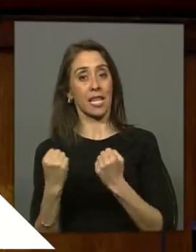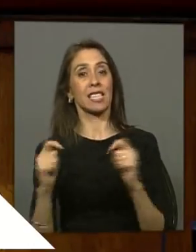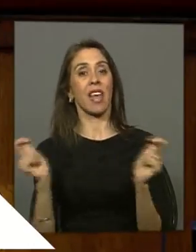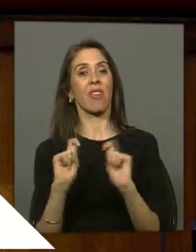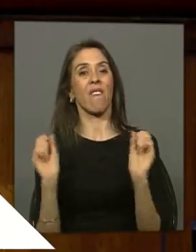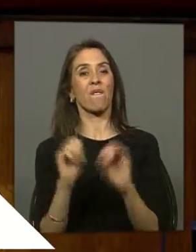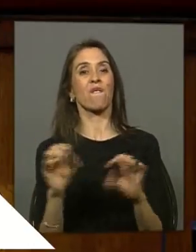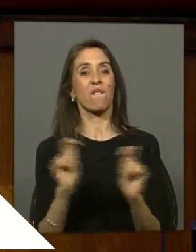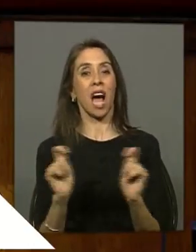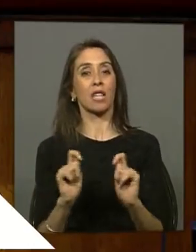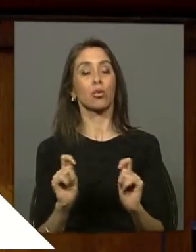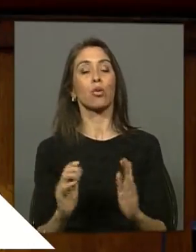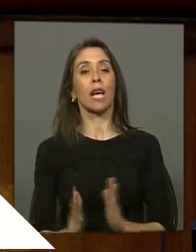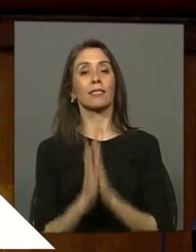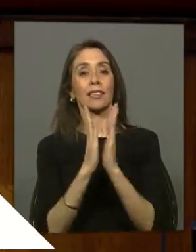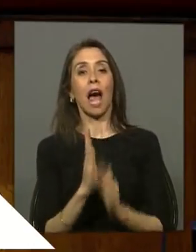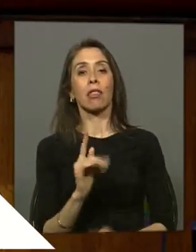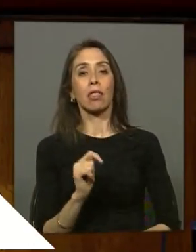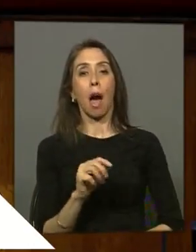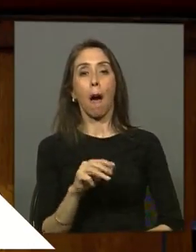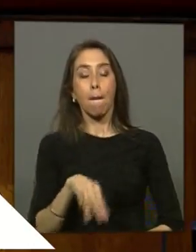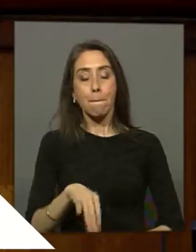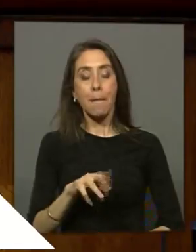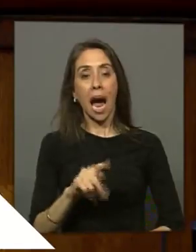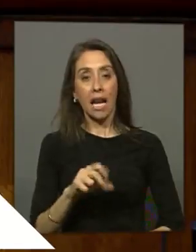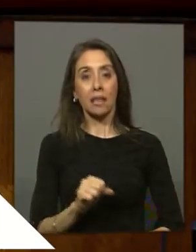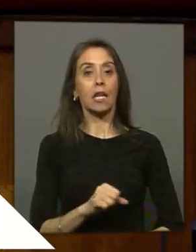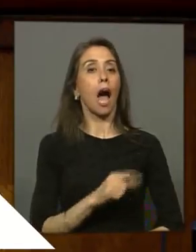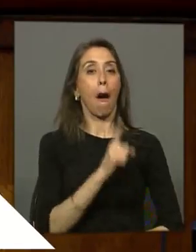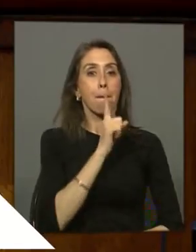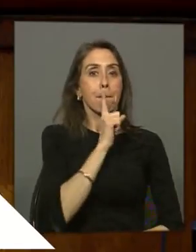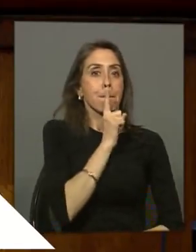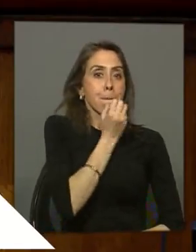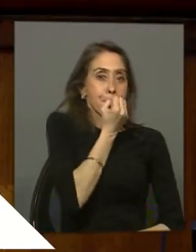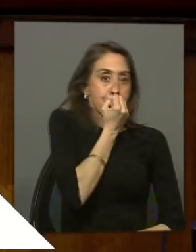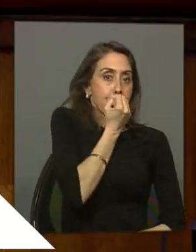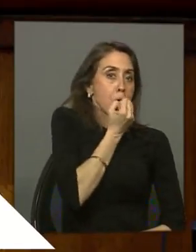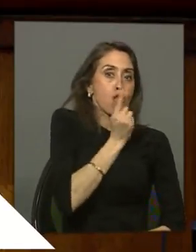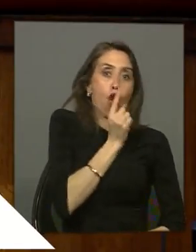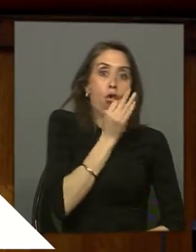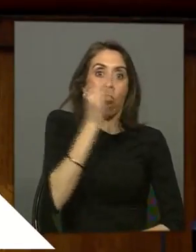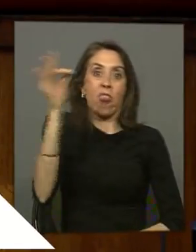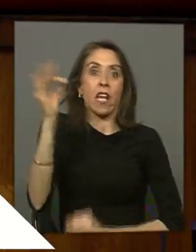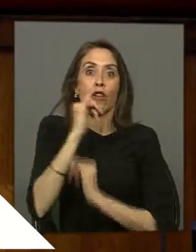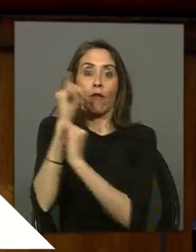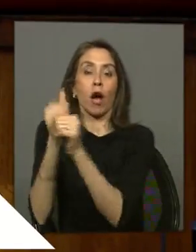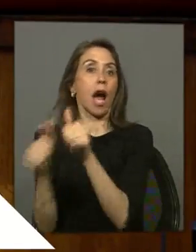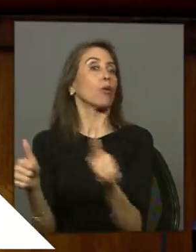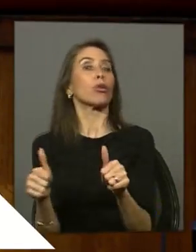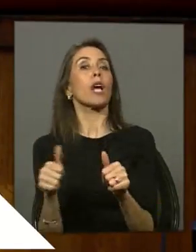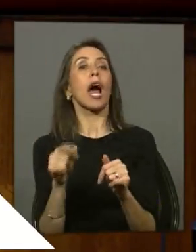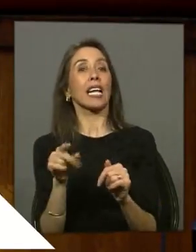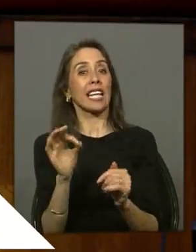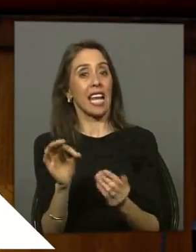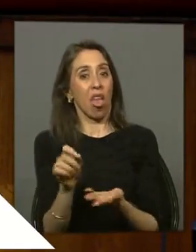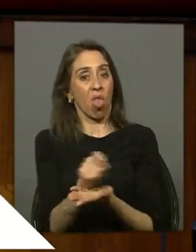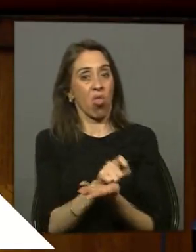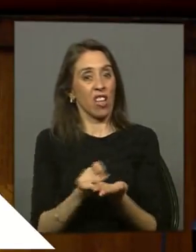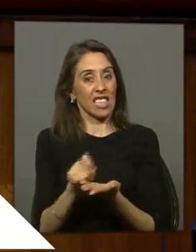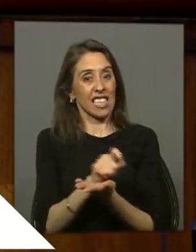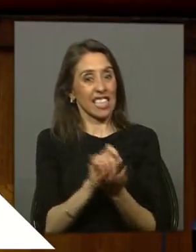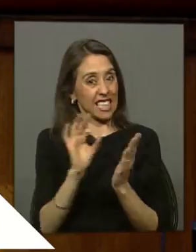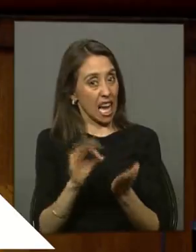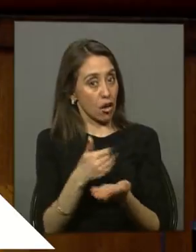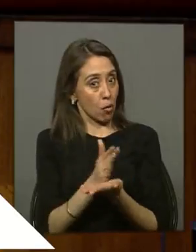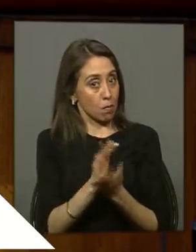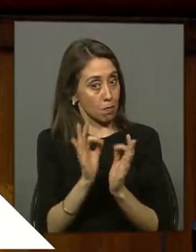sanitario de Santa Marta esto es ocultar información a la autoridad alterar las condiciones de diseño del relleno y recibir residuos distintos a los